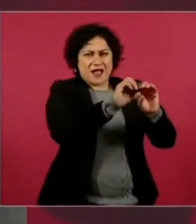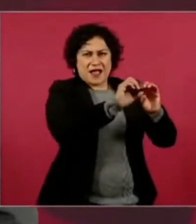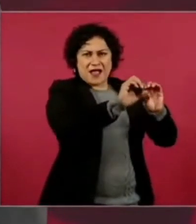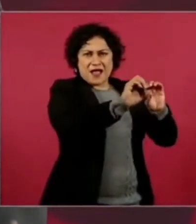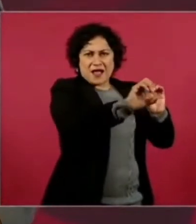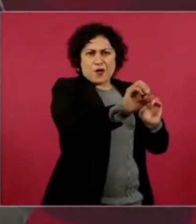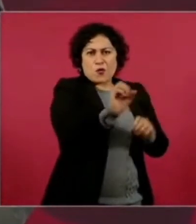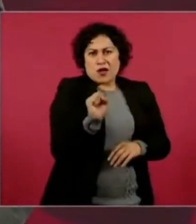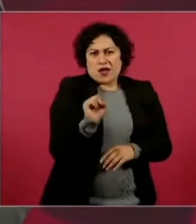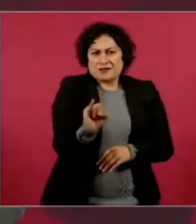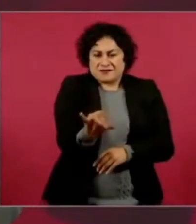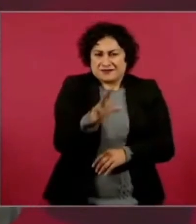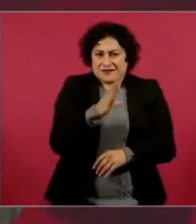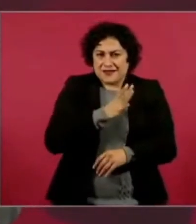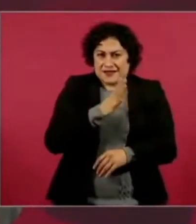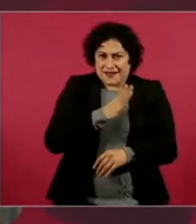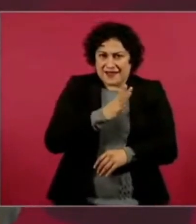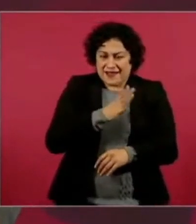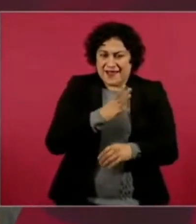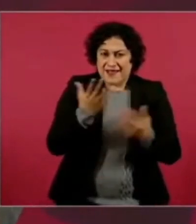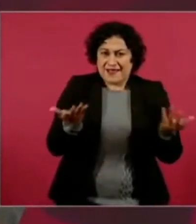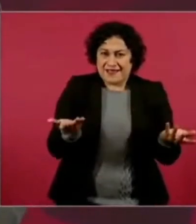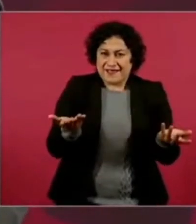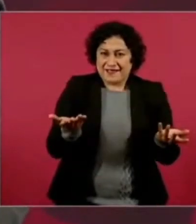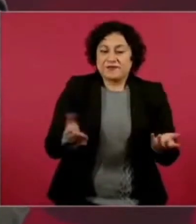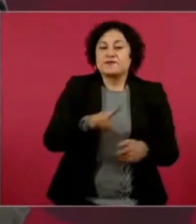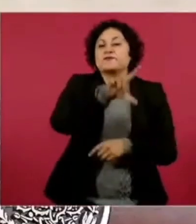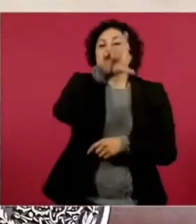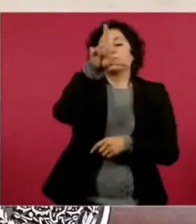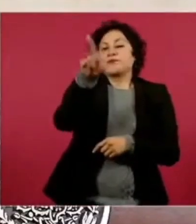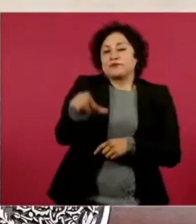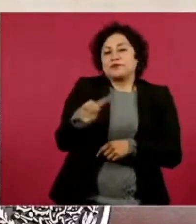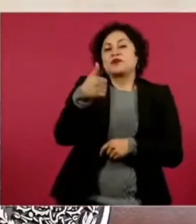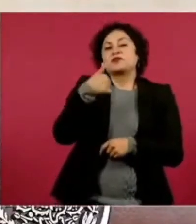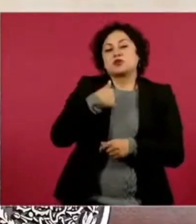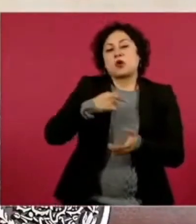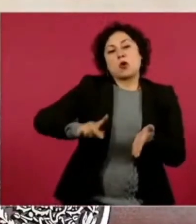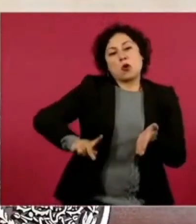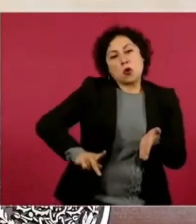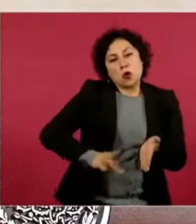Ahora ahí, sí, y luego regresé para los 2,000